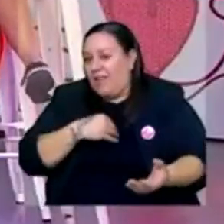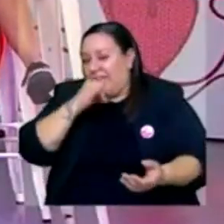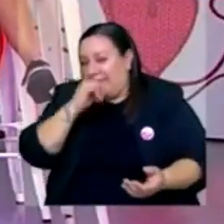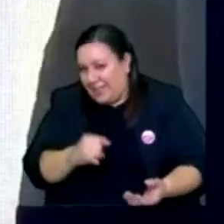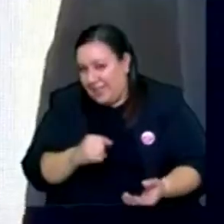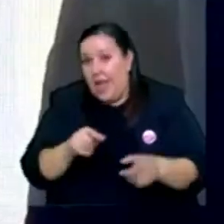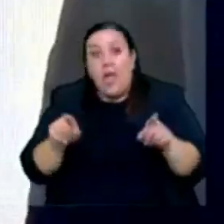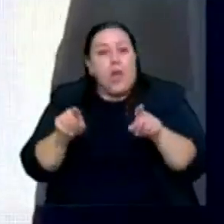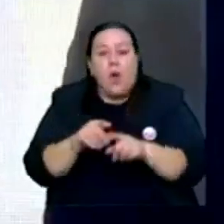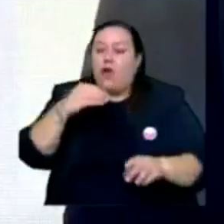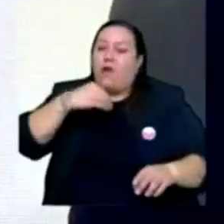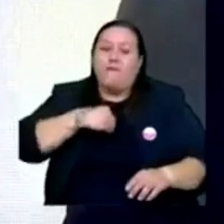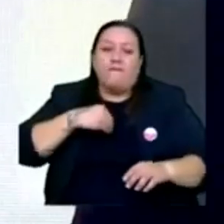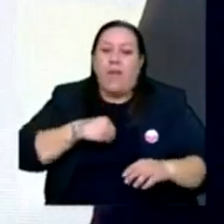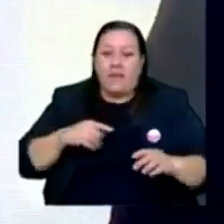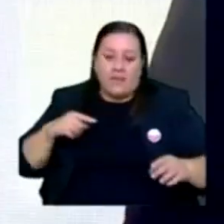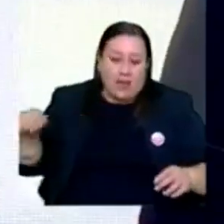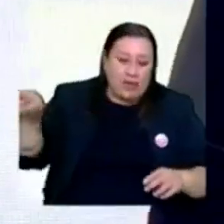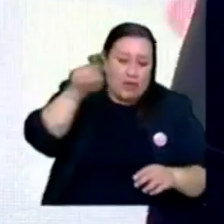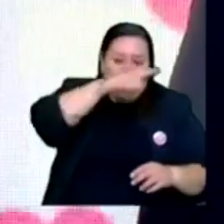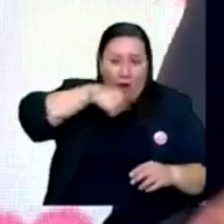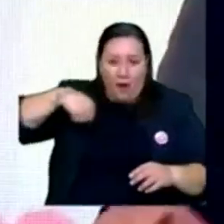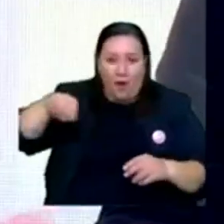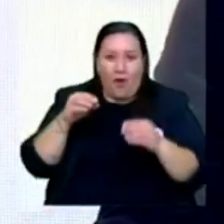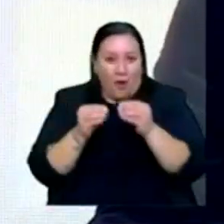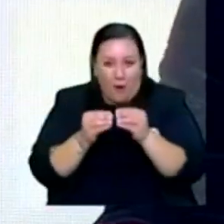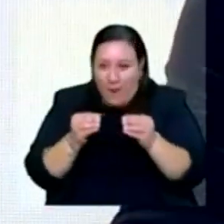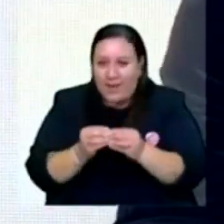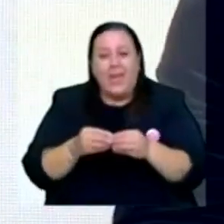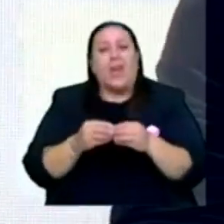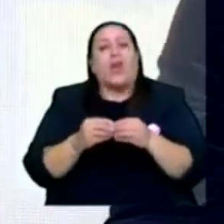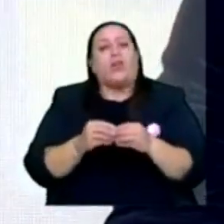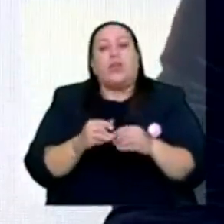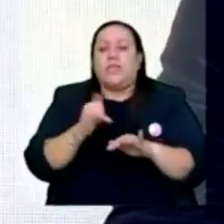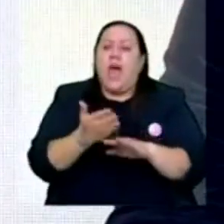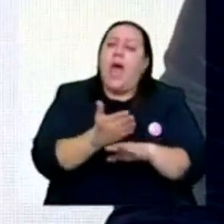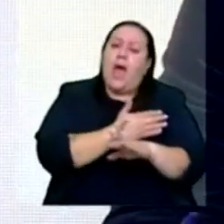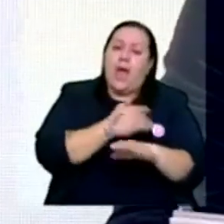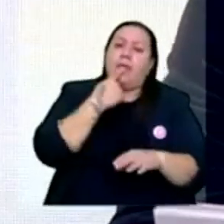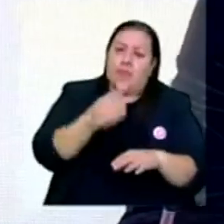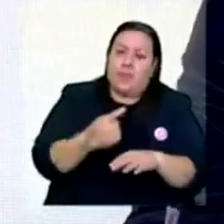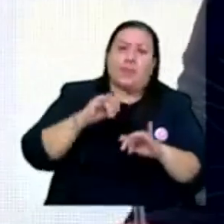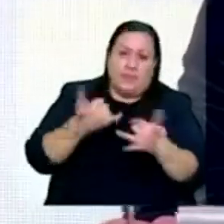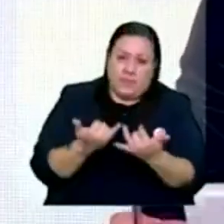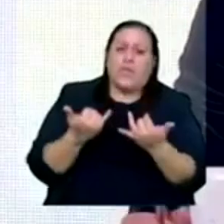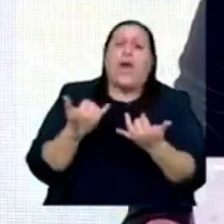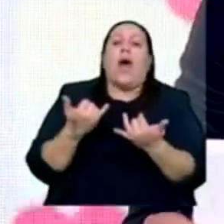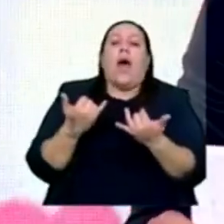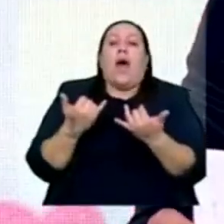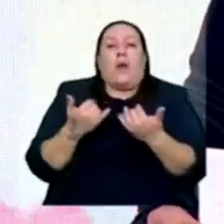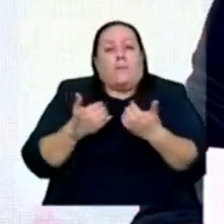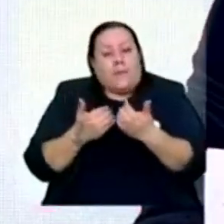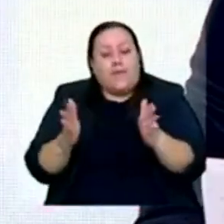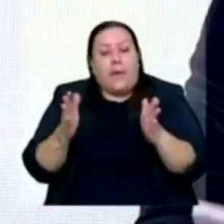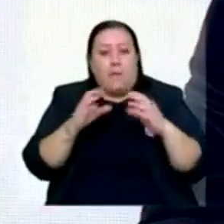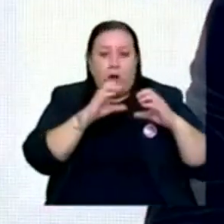confiamos también en este equipo de la Teletón. Ya lo estábamos remarcando, lo remarcamos más temprano, y también el Pela cuando abríamos el programa lo decía,